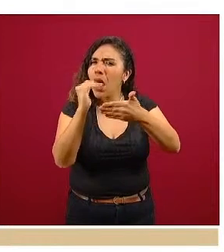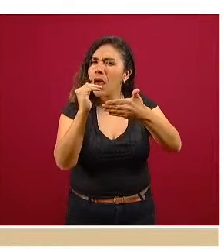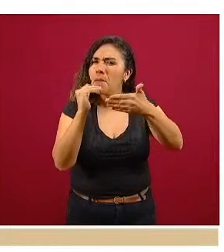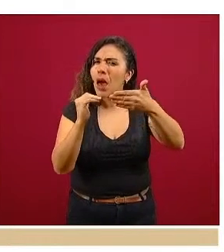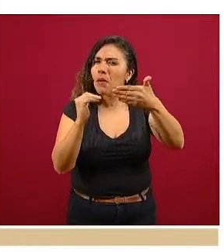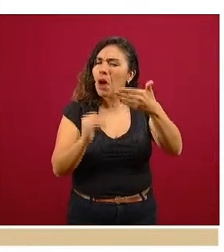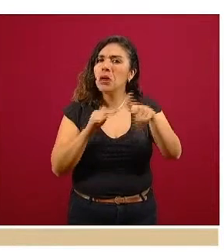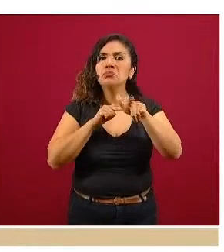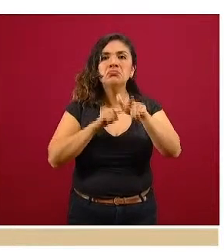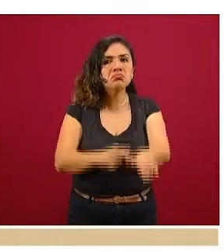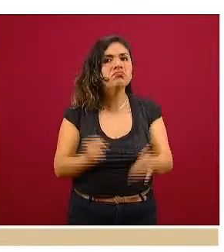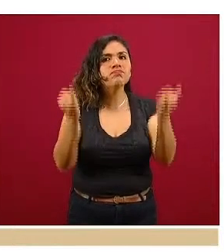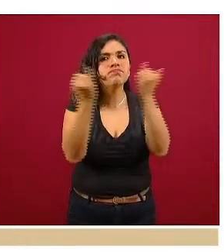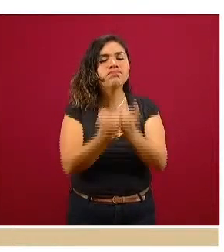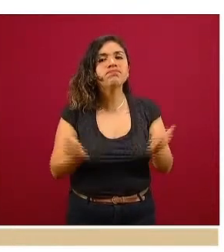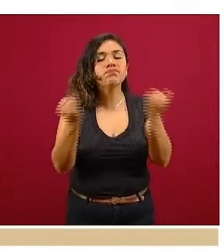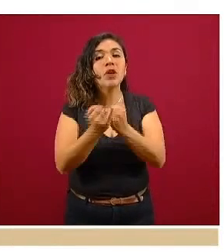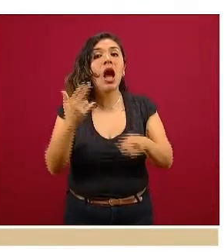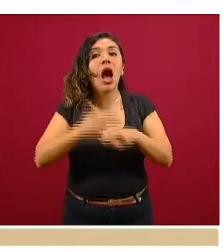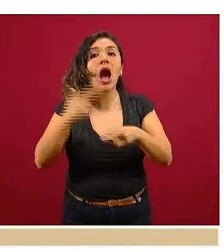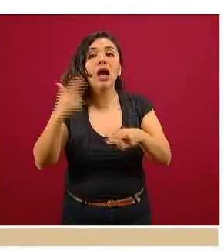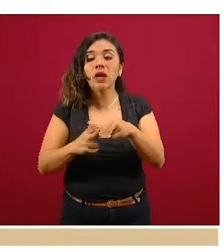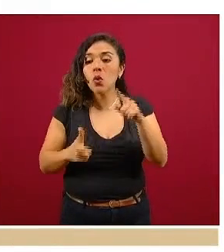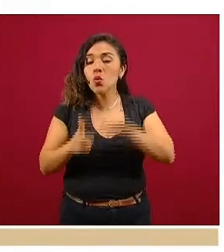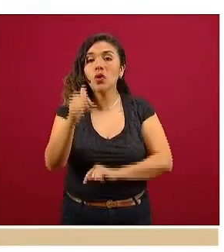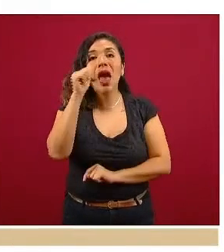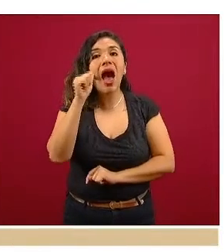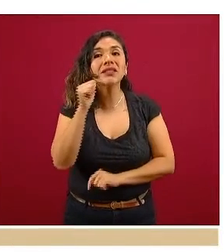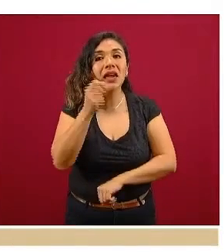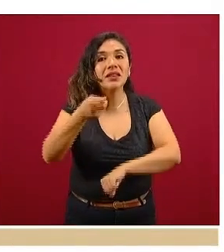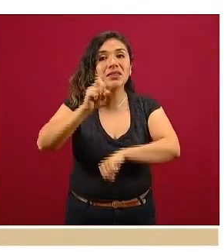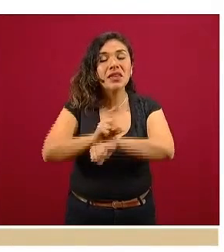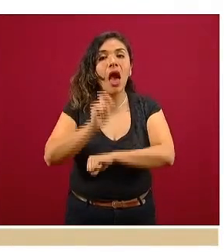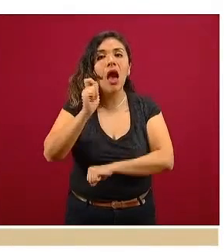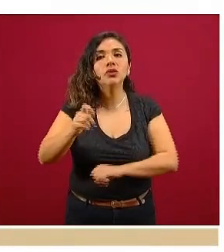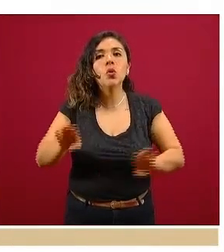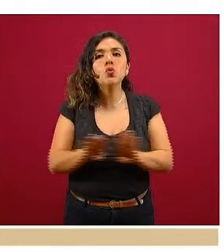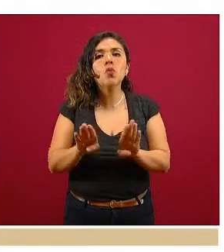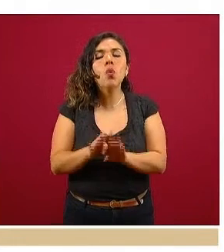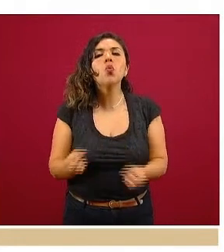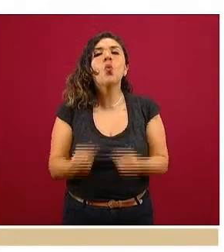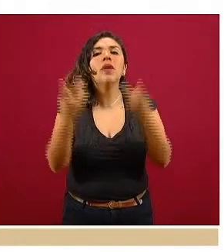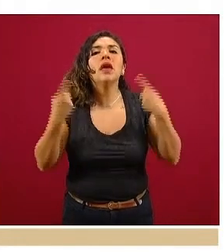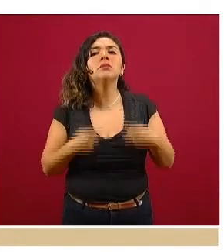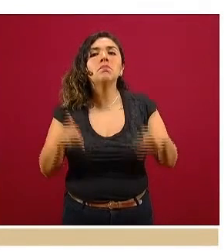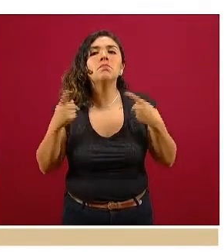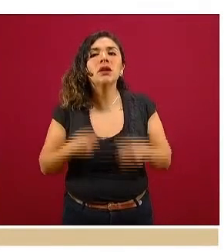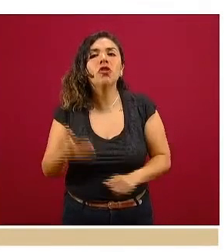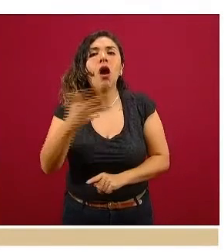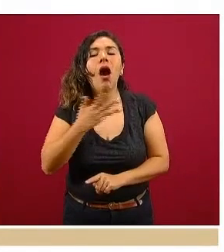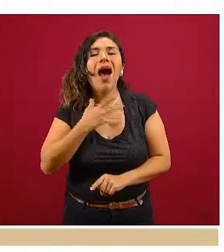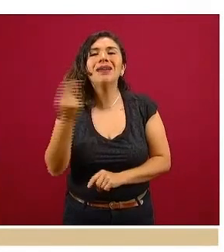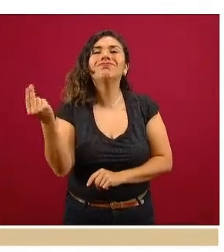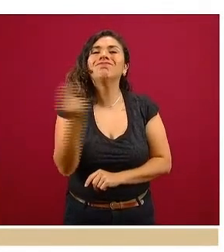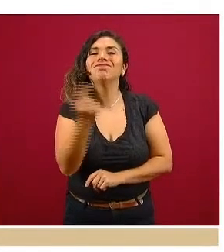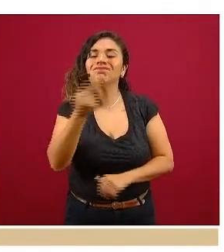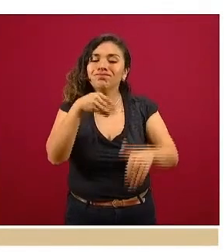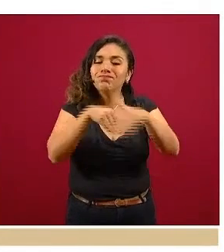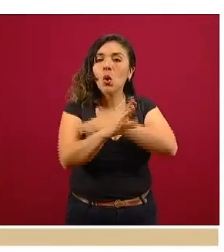que inclusive se mantiene hasta el corte del día de ayer en relación a la cantidad de personas que han